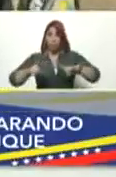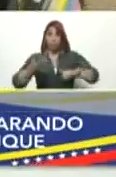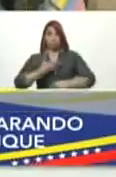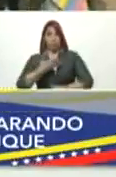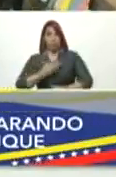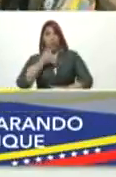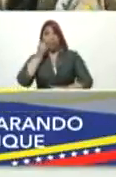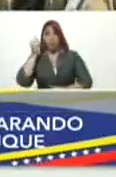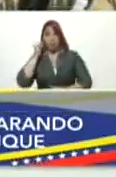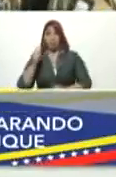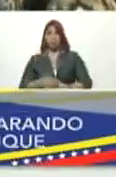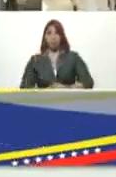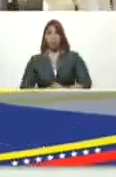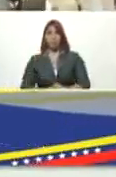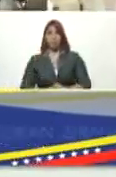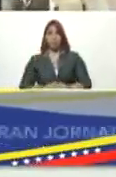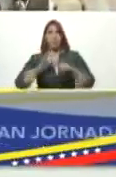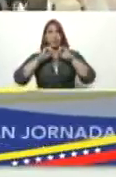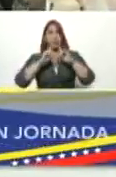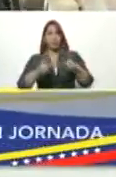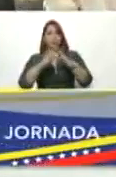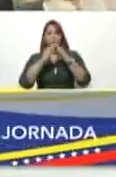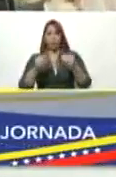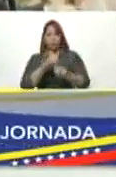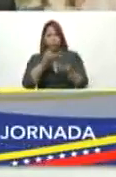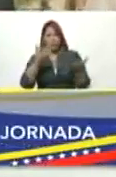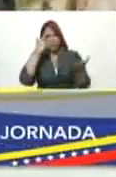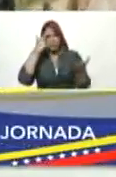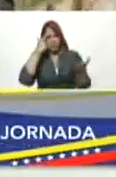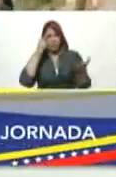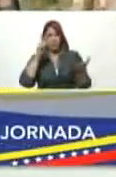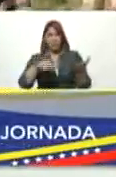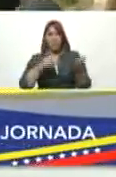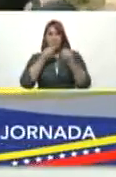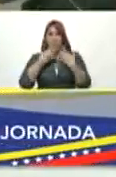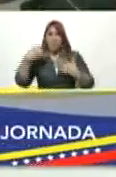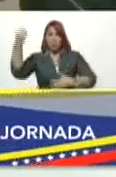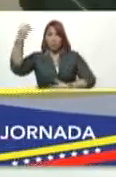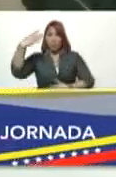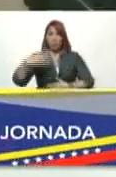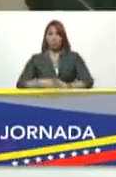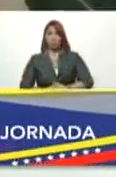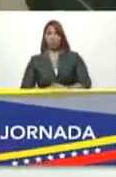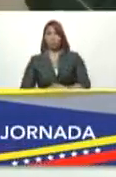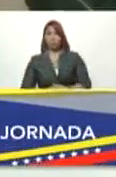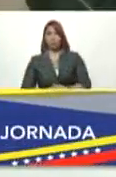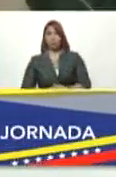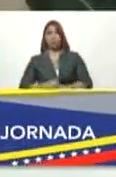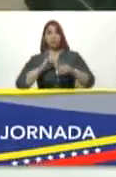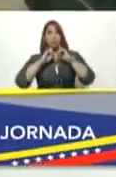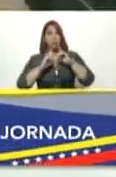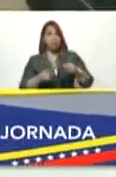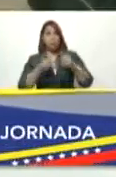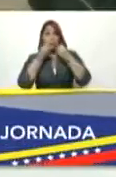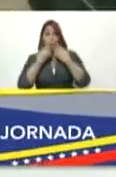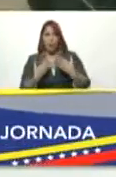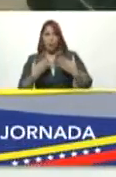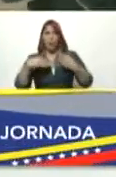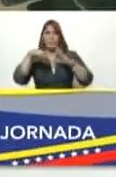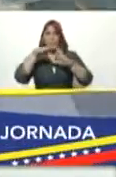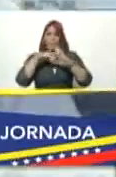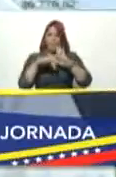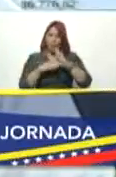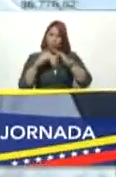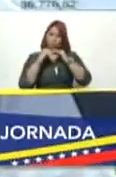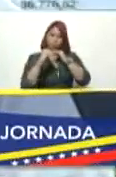alcaldes. Las autopistas, como tú sabes, Reverol, bien iluminadas. Las autopistas en buenas condiciones,